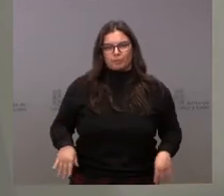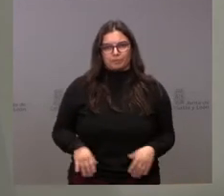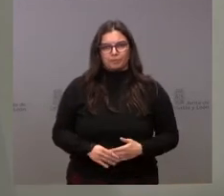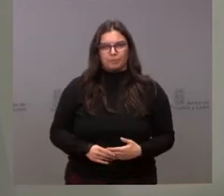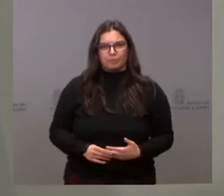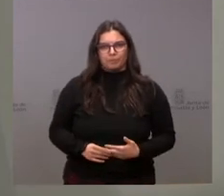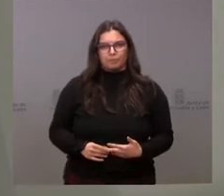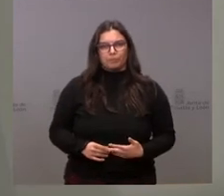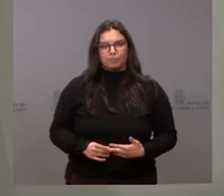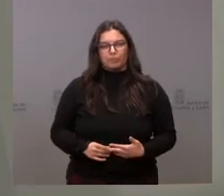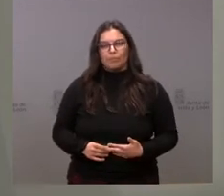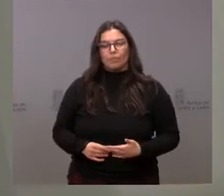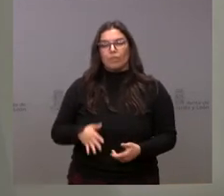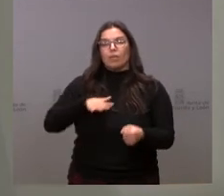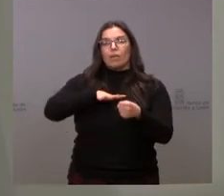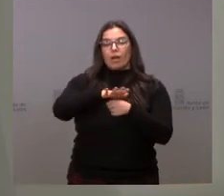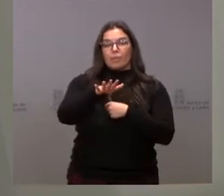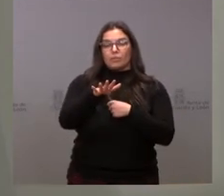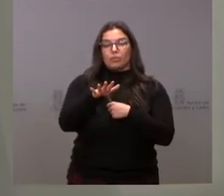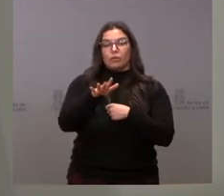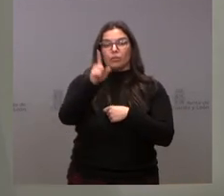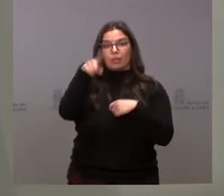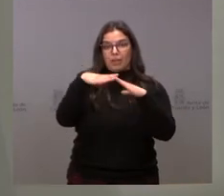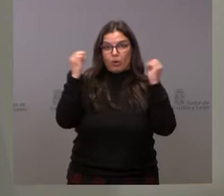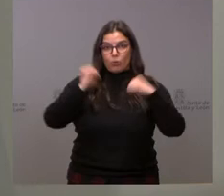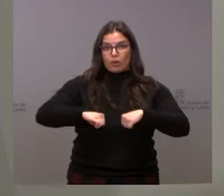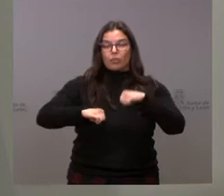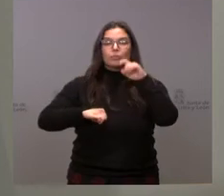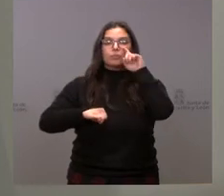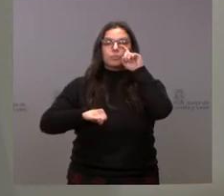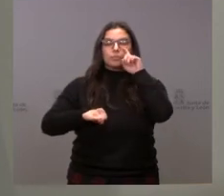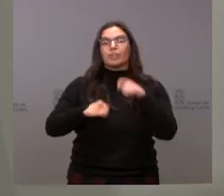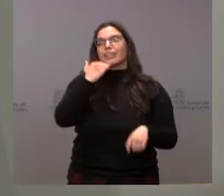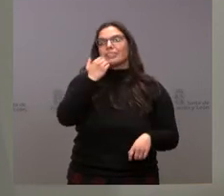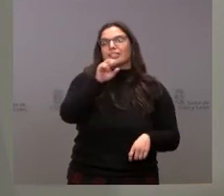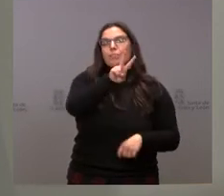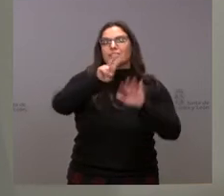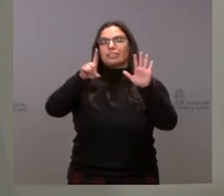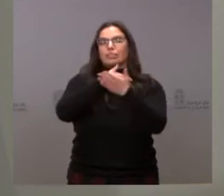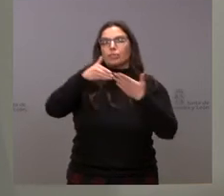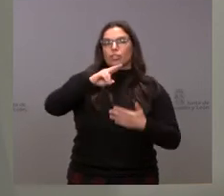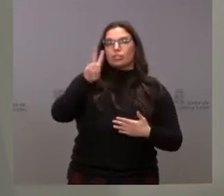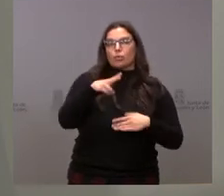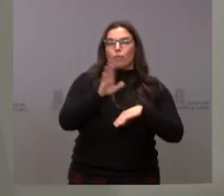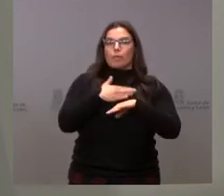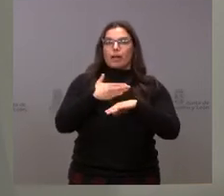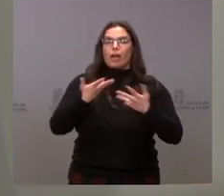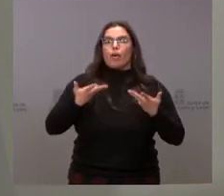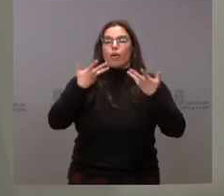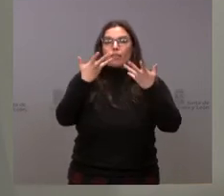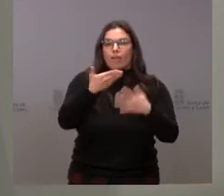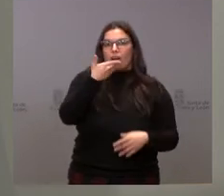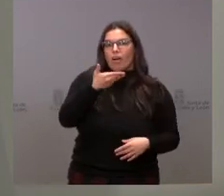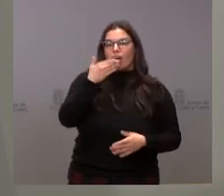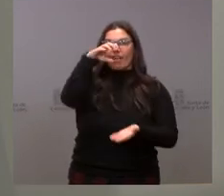en el ámbito también de los acuerdos casi 26 millones de euros para garantizar el calor en los centros